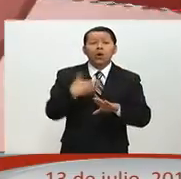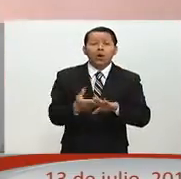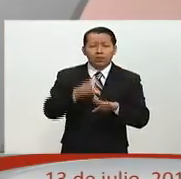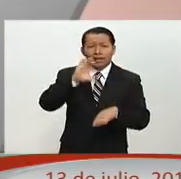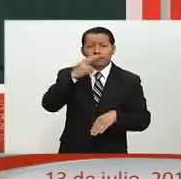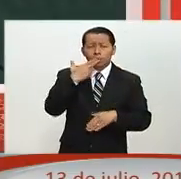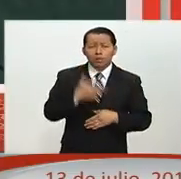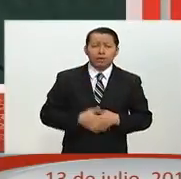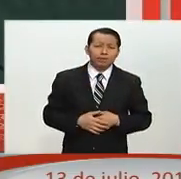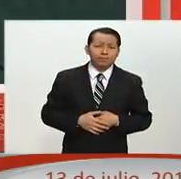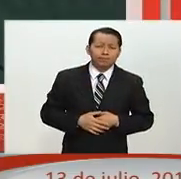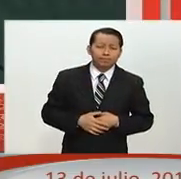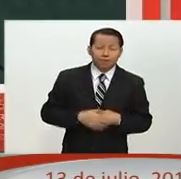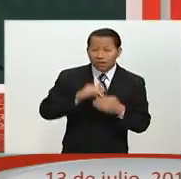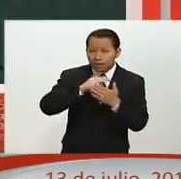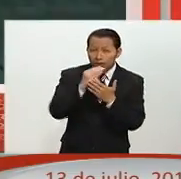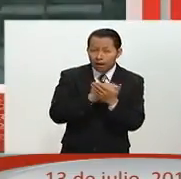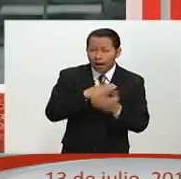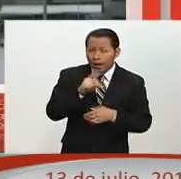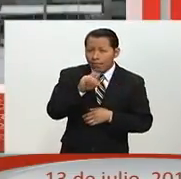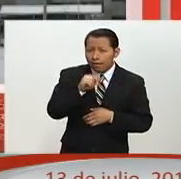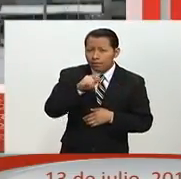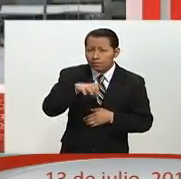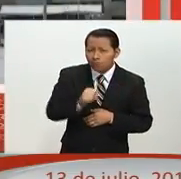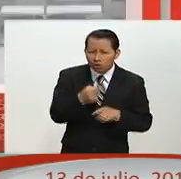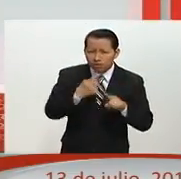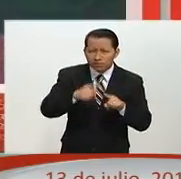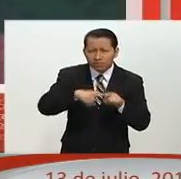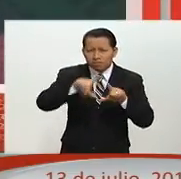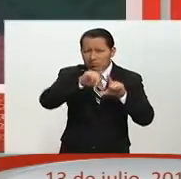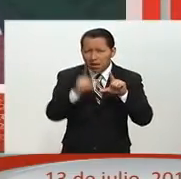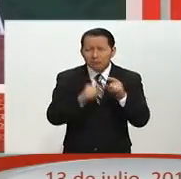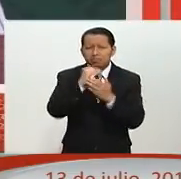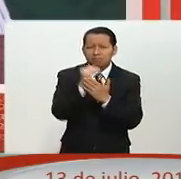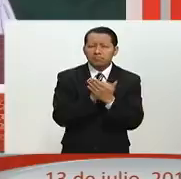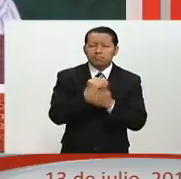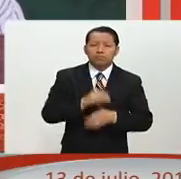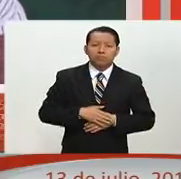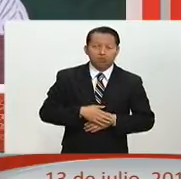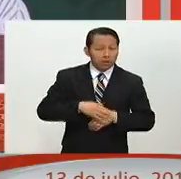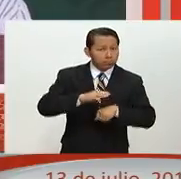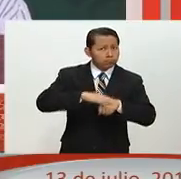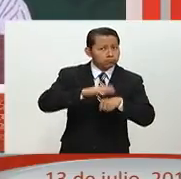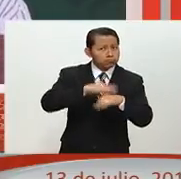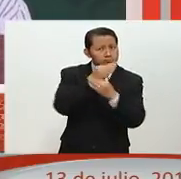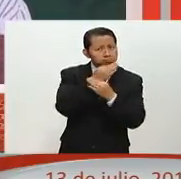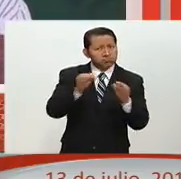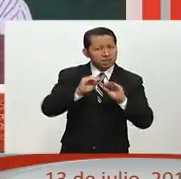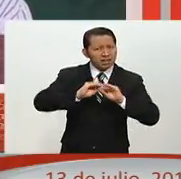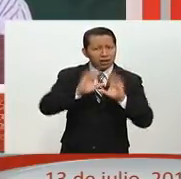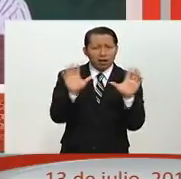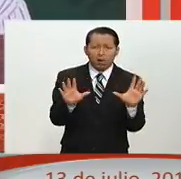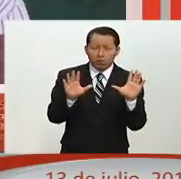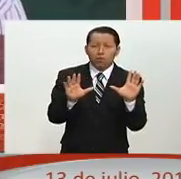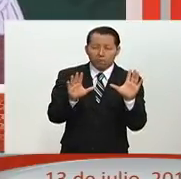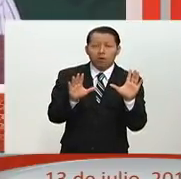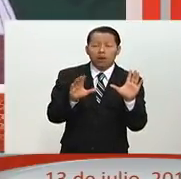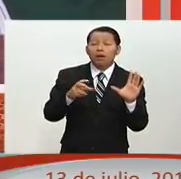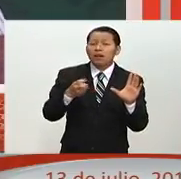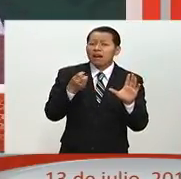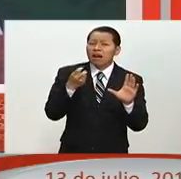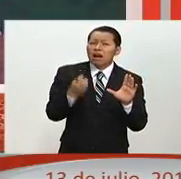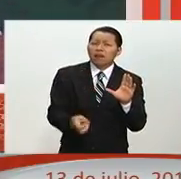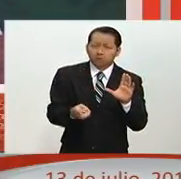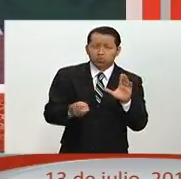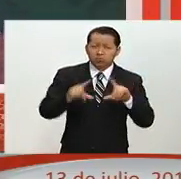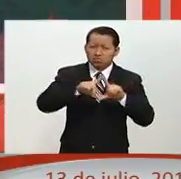Chihuahua. Disminuyen los delitos dolosos en todo el país. El mensaje es claro. El Estado mexicano no dará